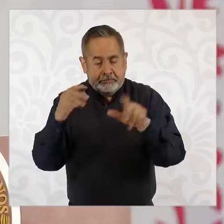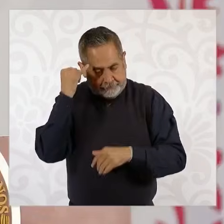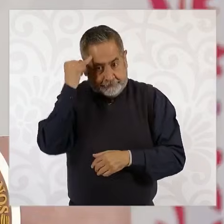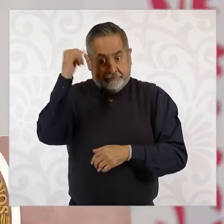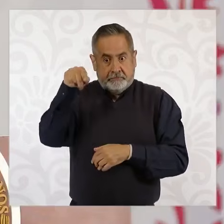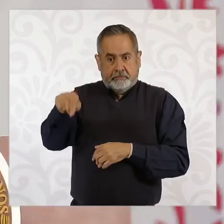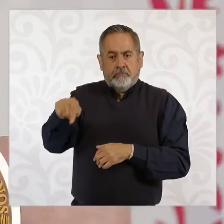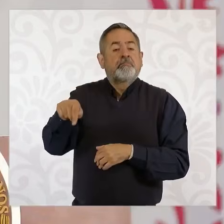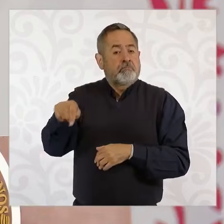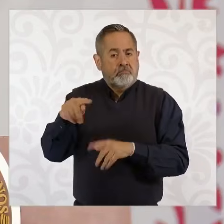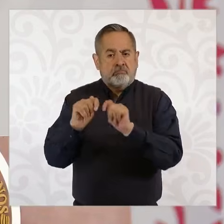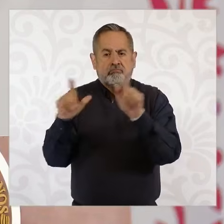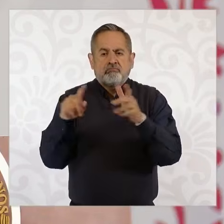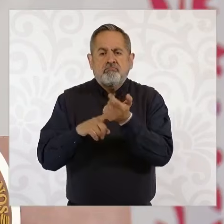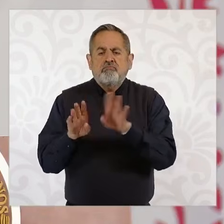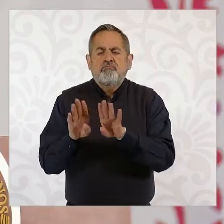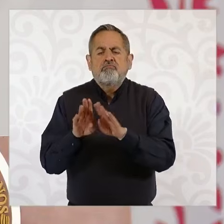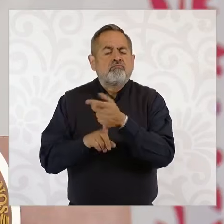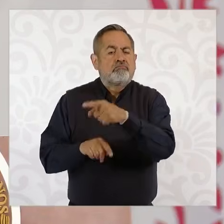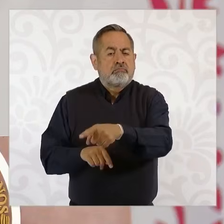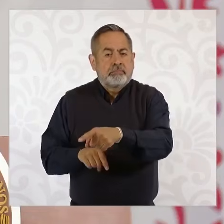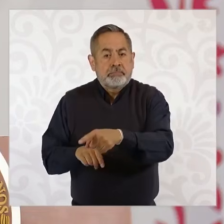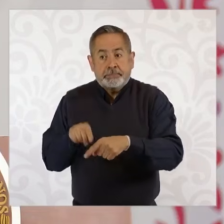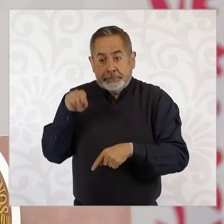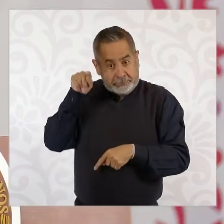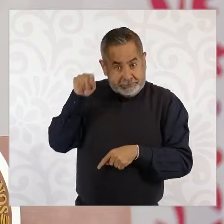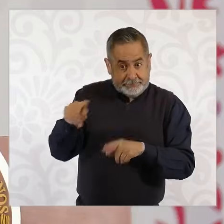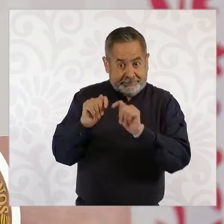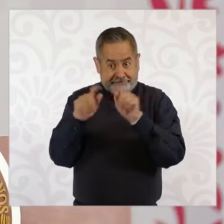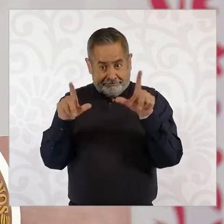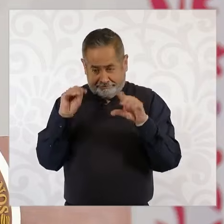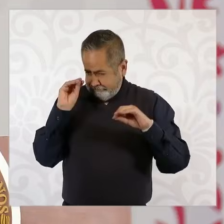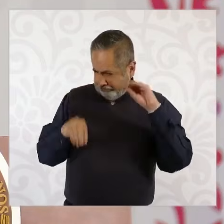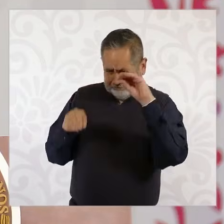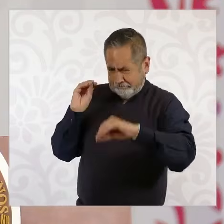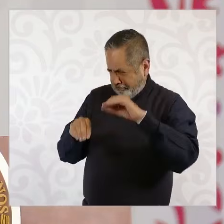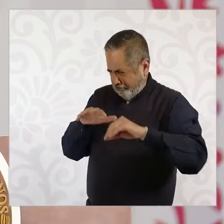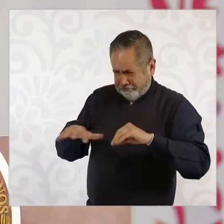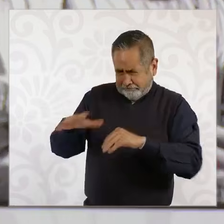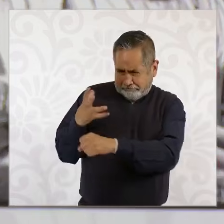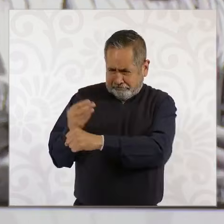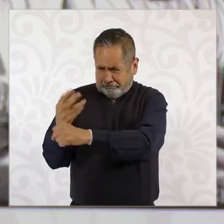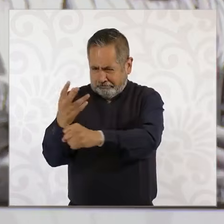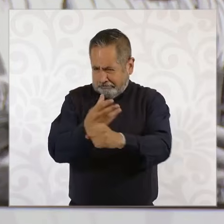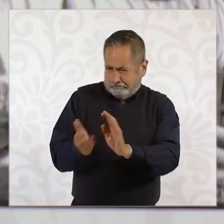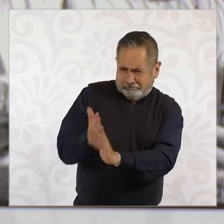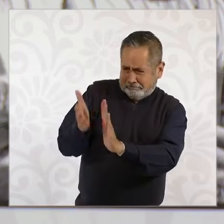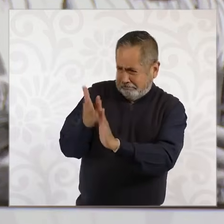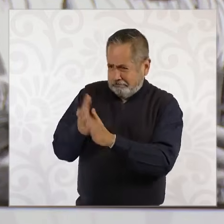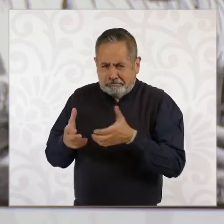modelo en donde primero ellos desarrollan el polo, es decir, hacen